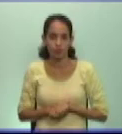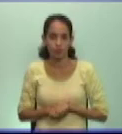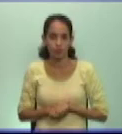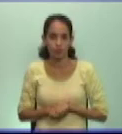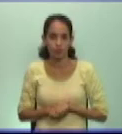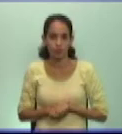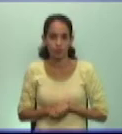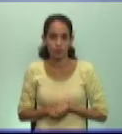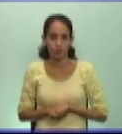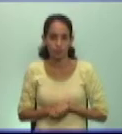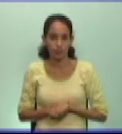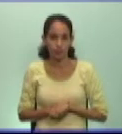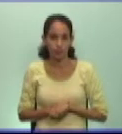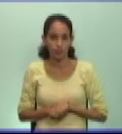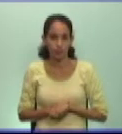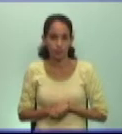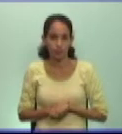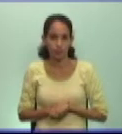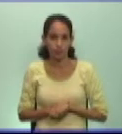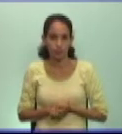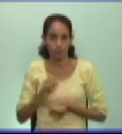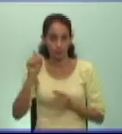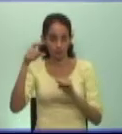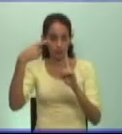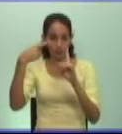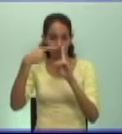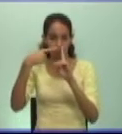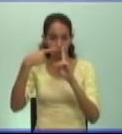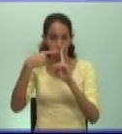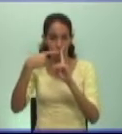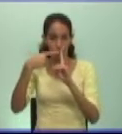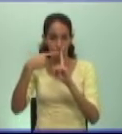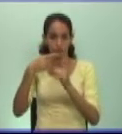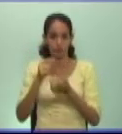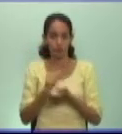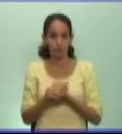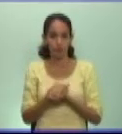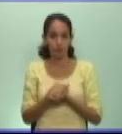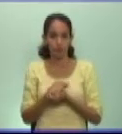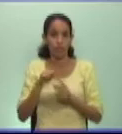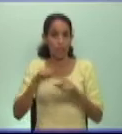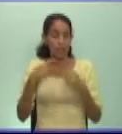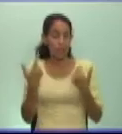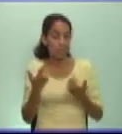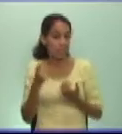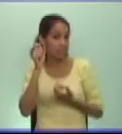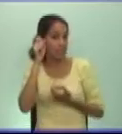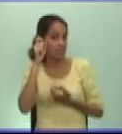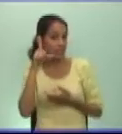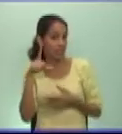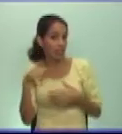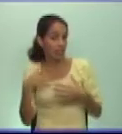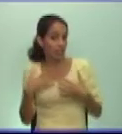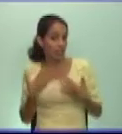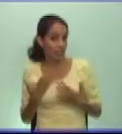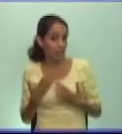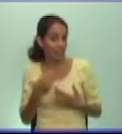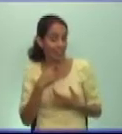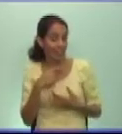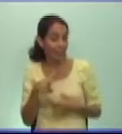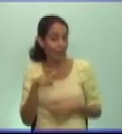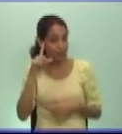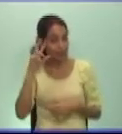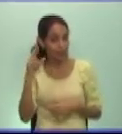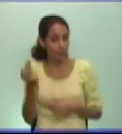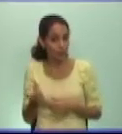económica, con el objetivo de frenar el control norteamericano. Esa era la idea. Y ustedes conocieron varios ejemplos, yo les puse tres